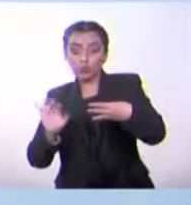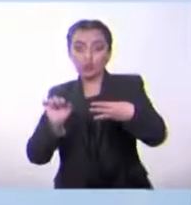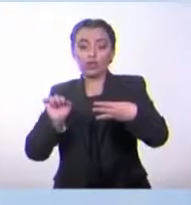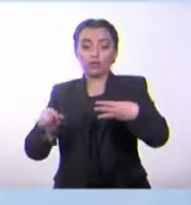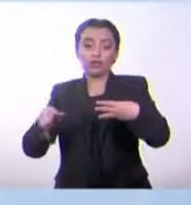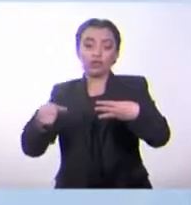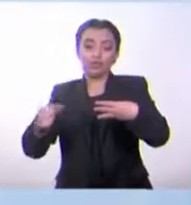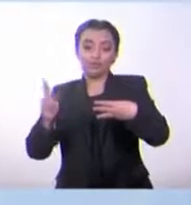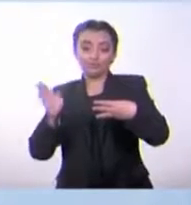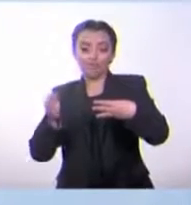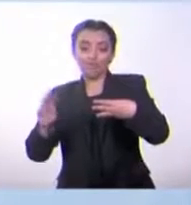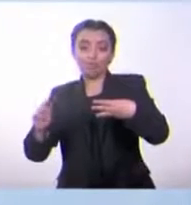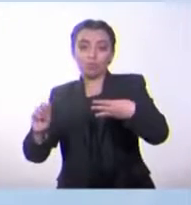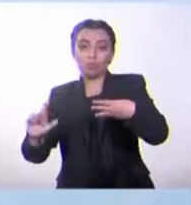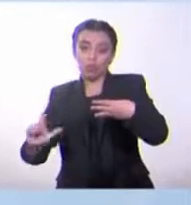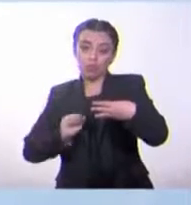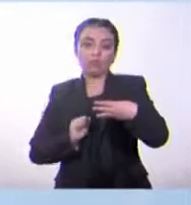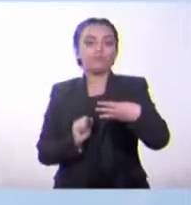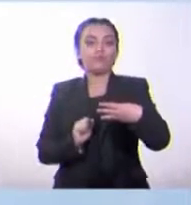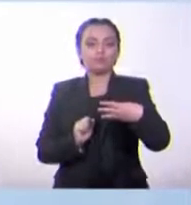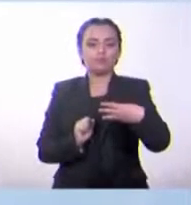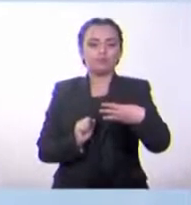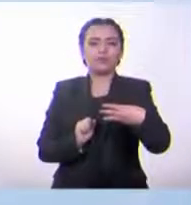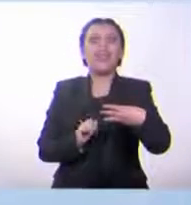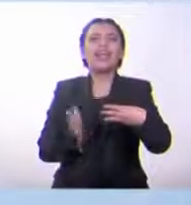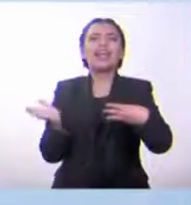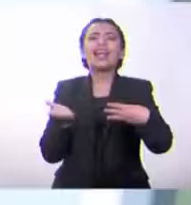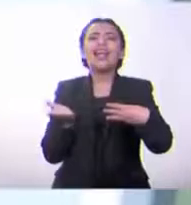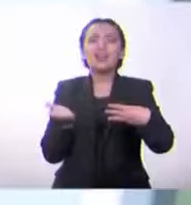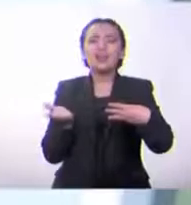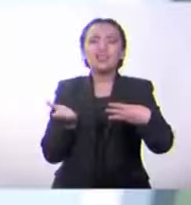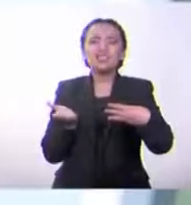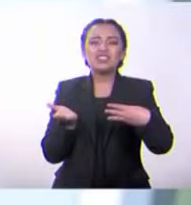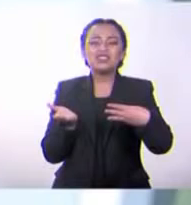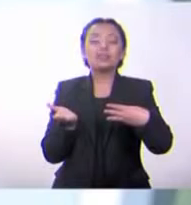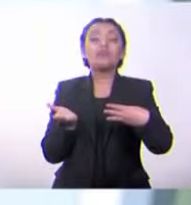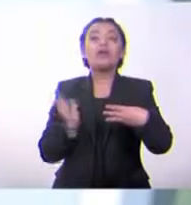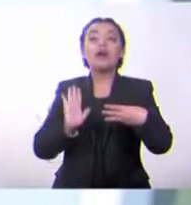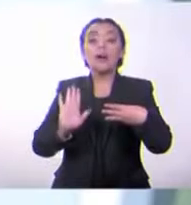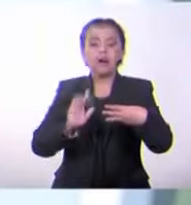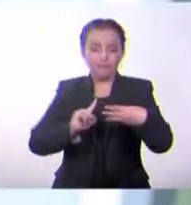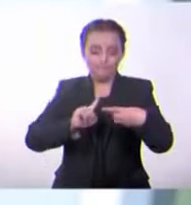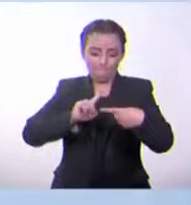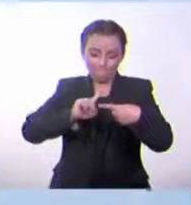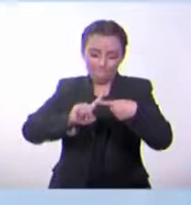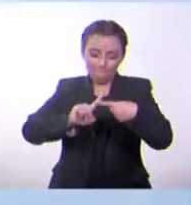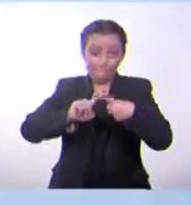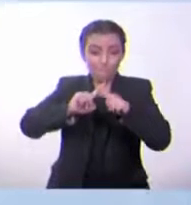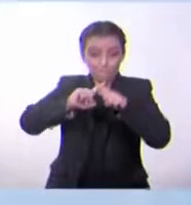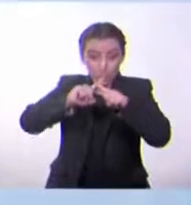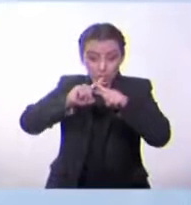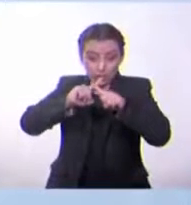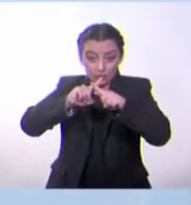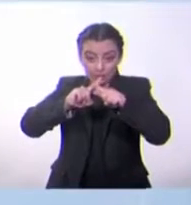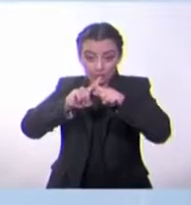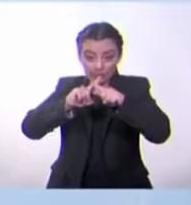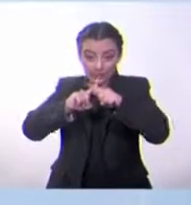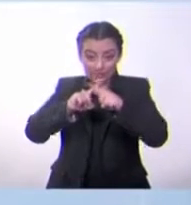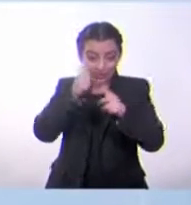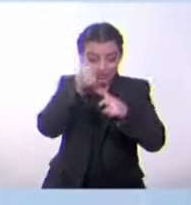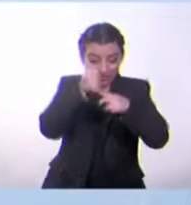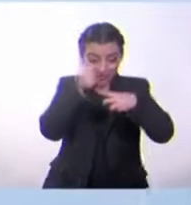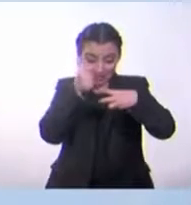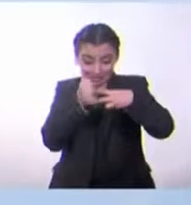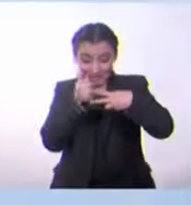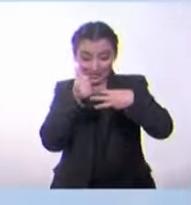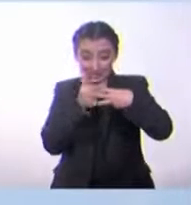Ahora lo que debemos hacer es multiplicar cada una de esas masas por la cantidad de átomos